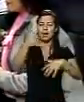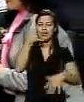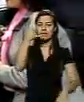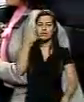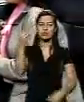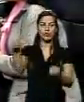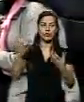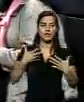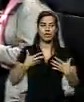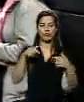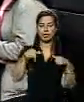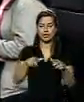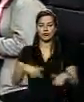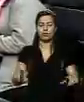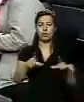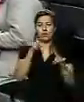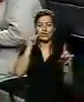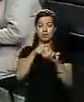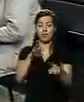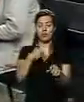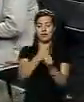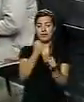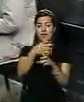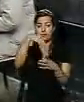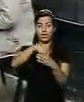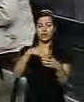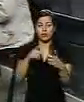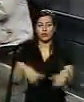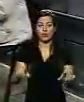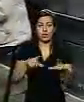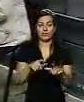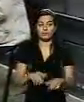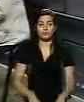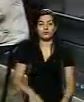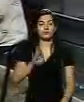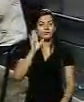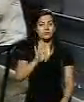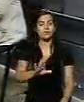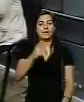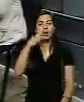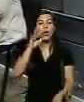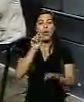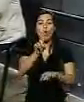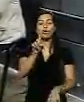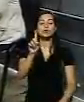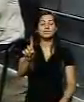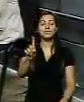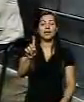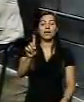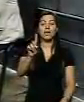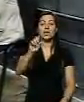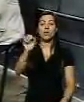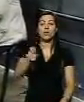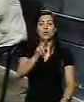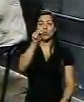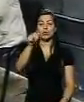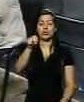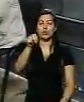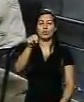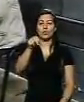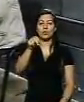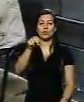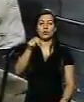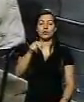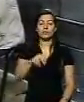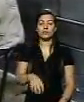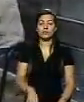cedidos en como datos para que Jaureguina Televisión pudiese funcionar. Eso va a ser para el 11 de junio, el sábado en